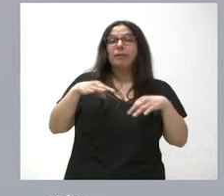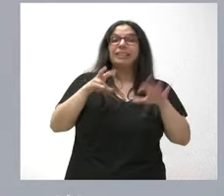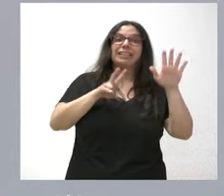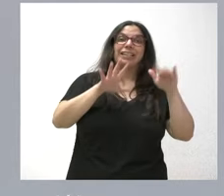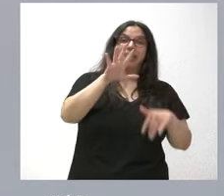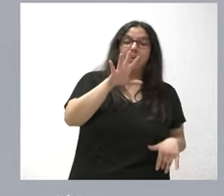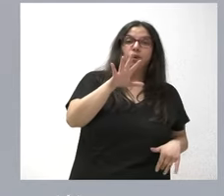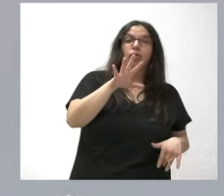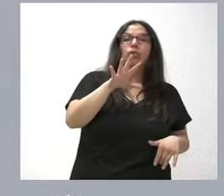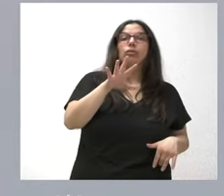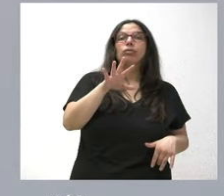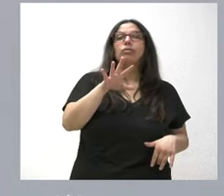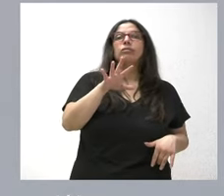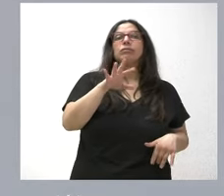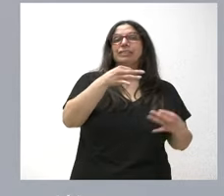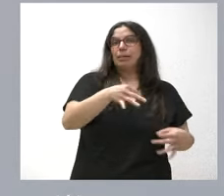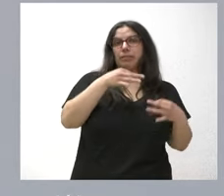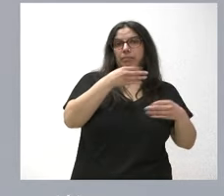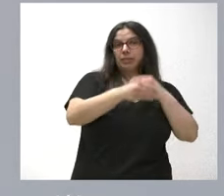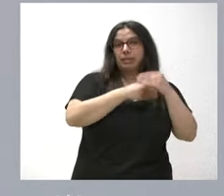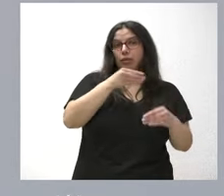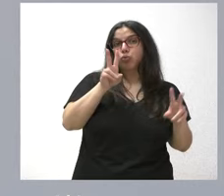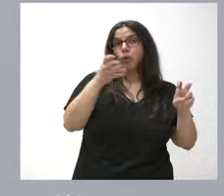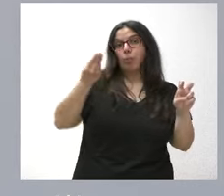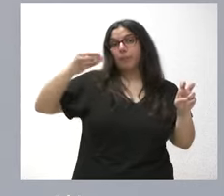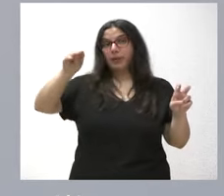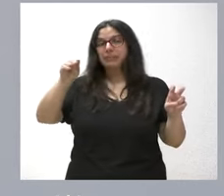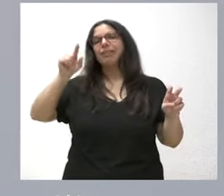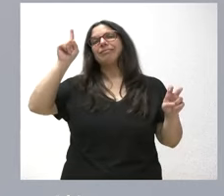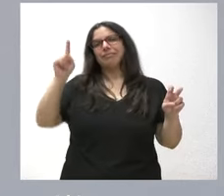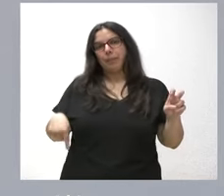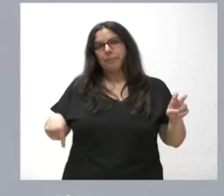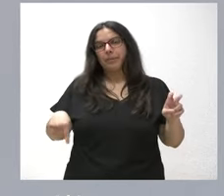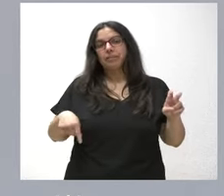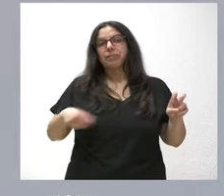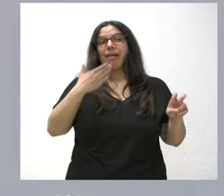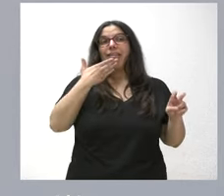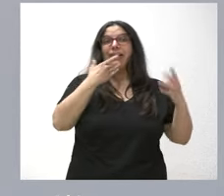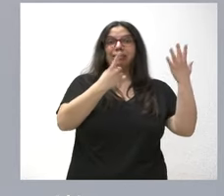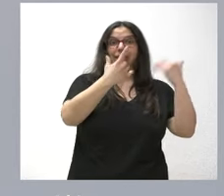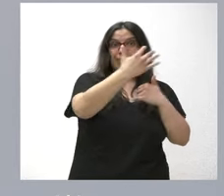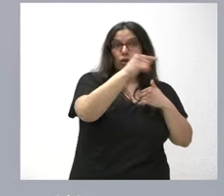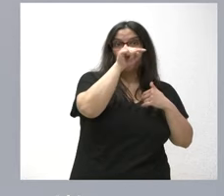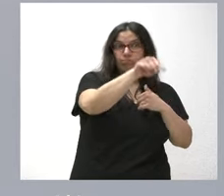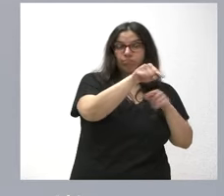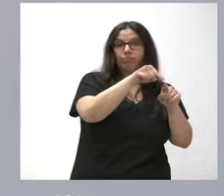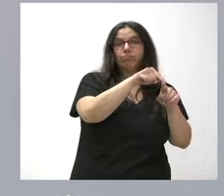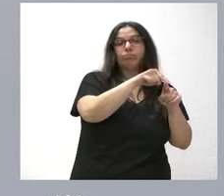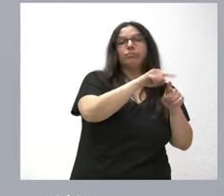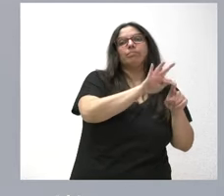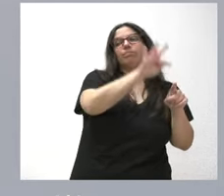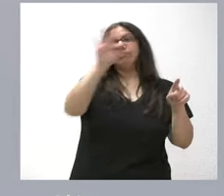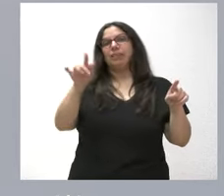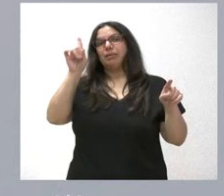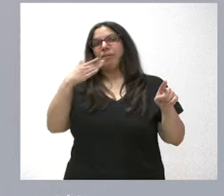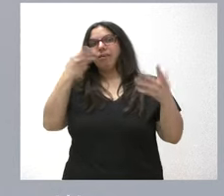La novedad de esta campaña, con esta inversión, es que vamos a actuar también, además de las personas que cumplen 65 años, en las que cumplen